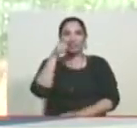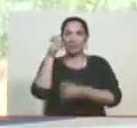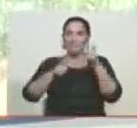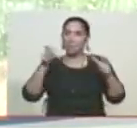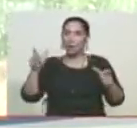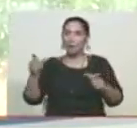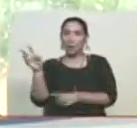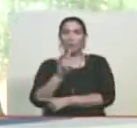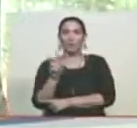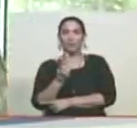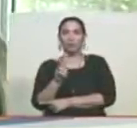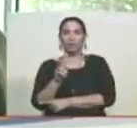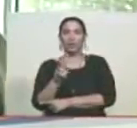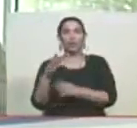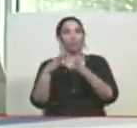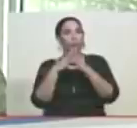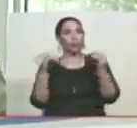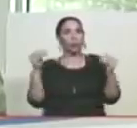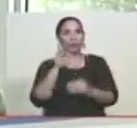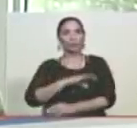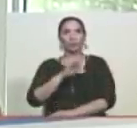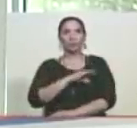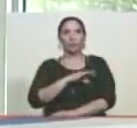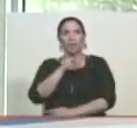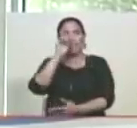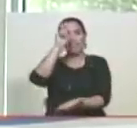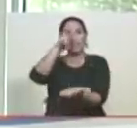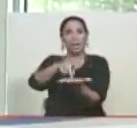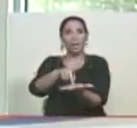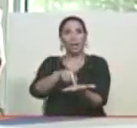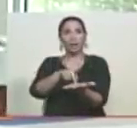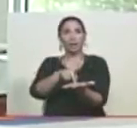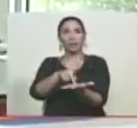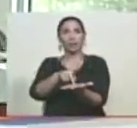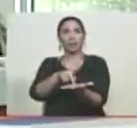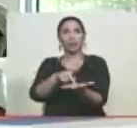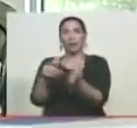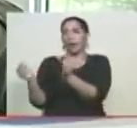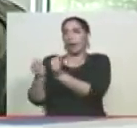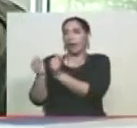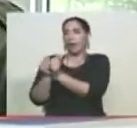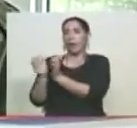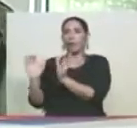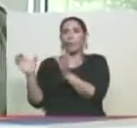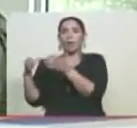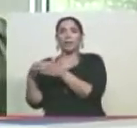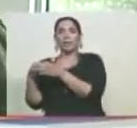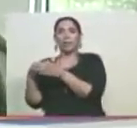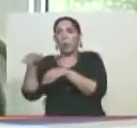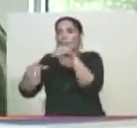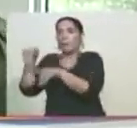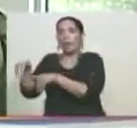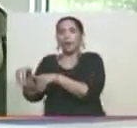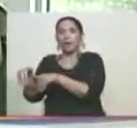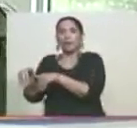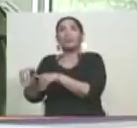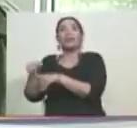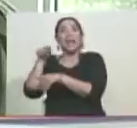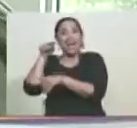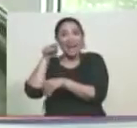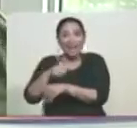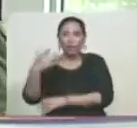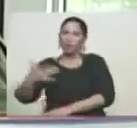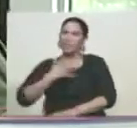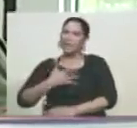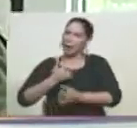venezolano, todas las clases sociales. No es para llegar y que estén al lado del partido para efectos electorales, no. Es para que